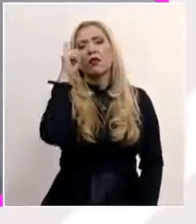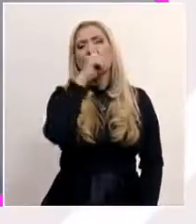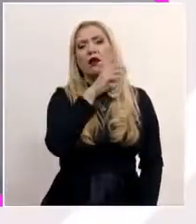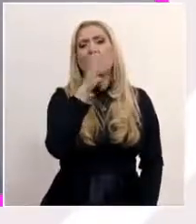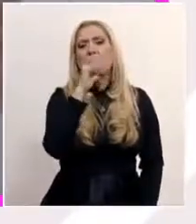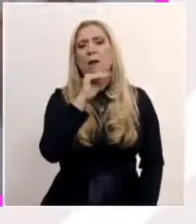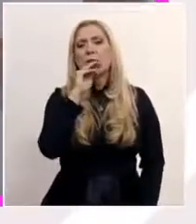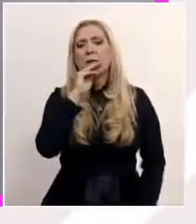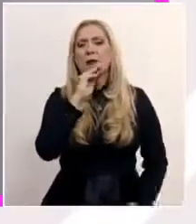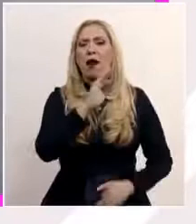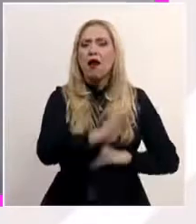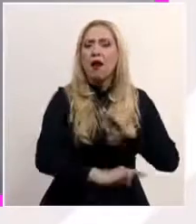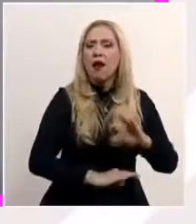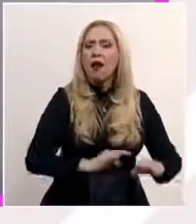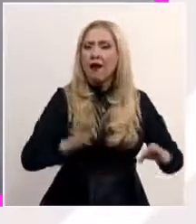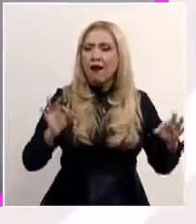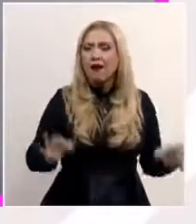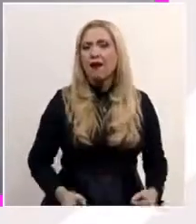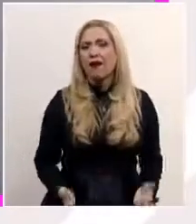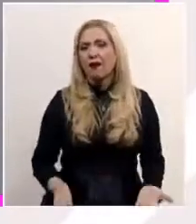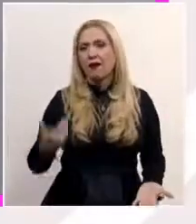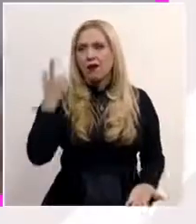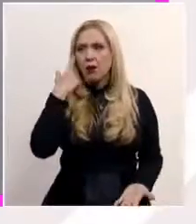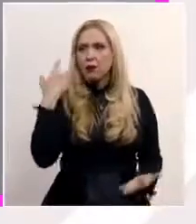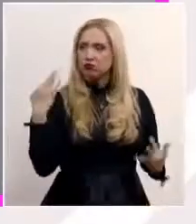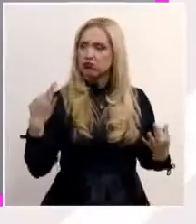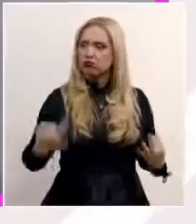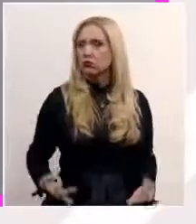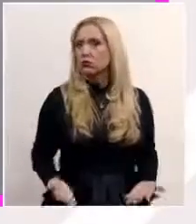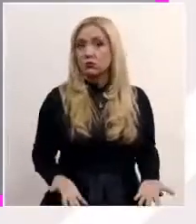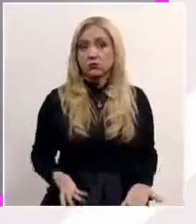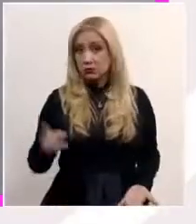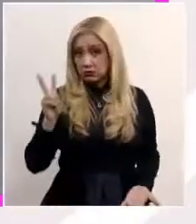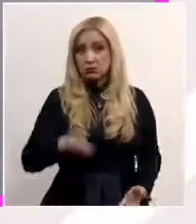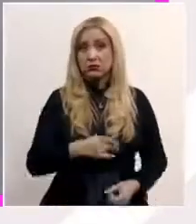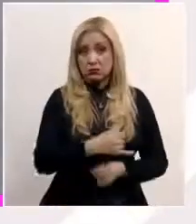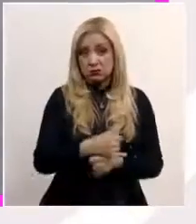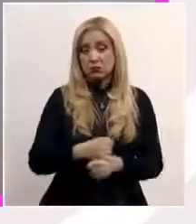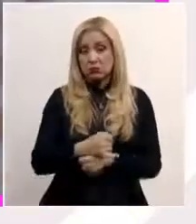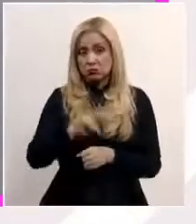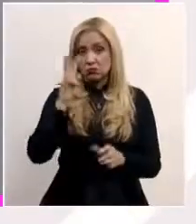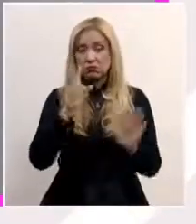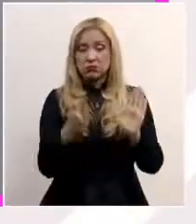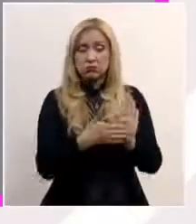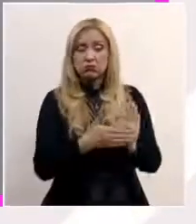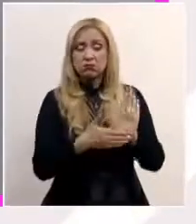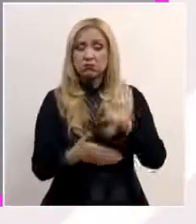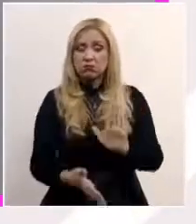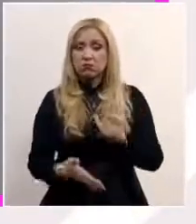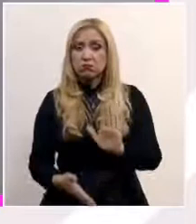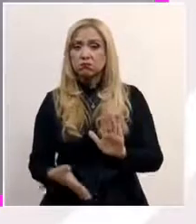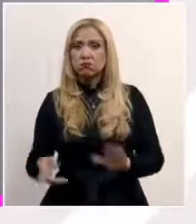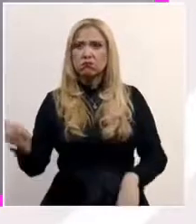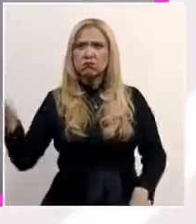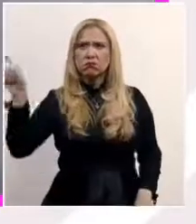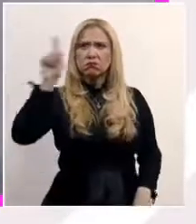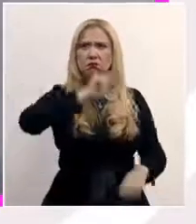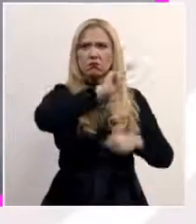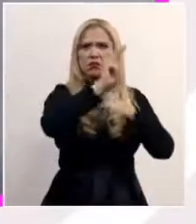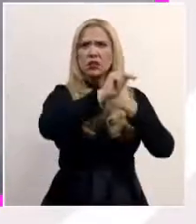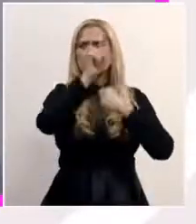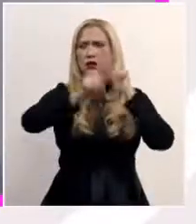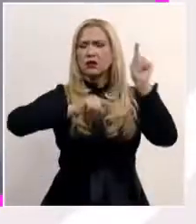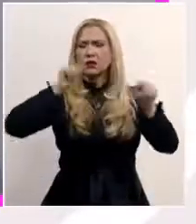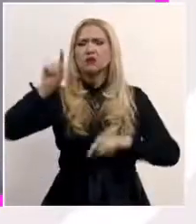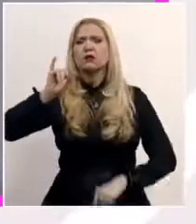la maternidad, ¿no? Esto ya es parte de una literatura y evidencia que se ha ido estudiando, especialmente en otros países donde